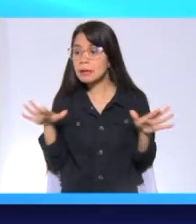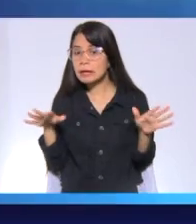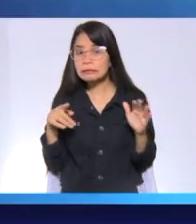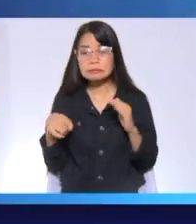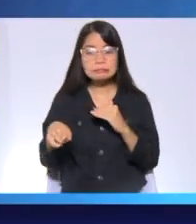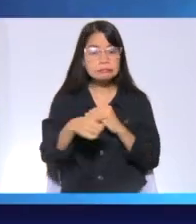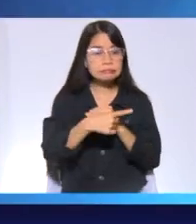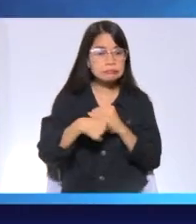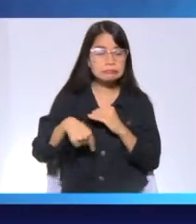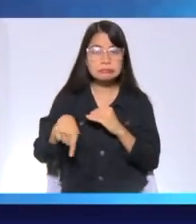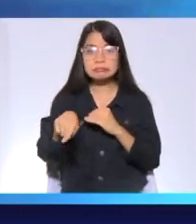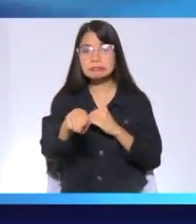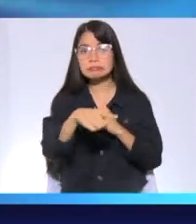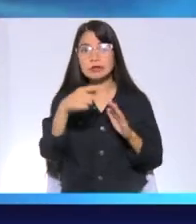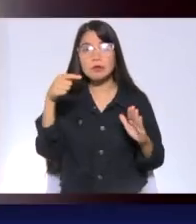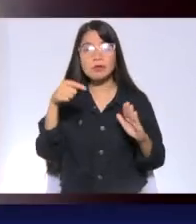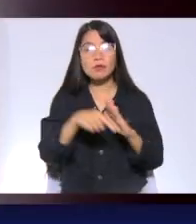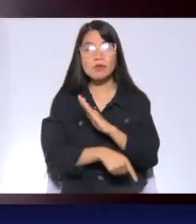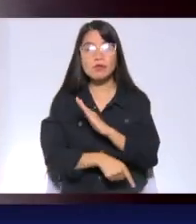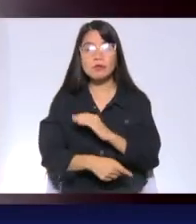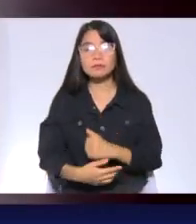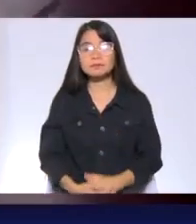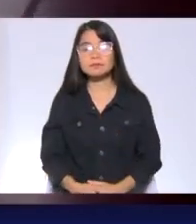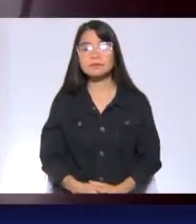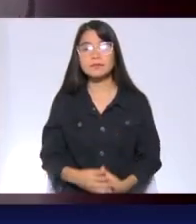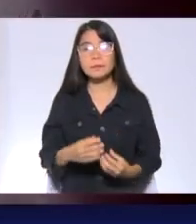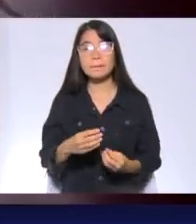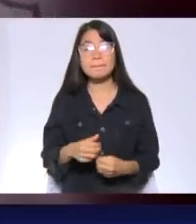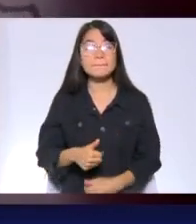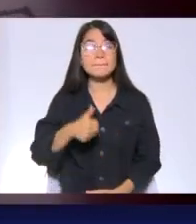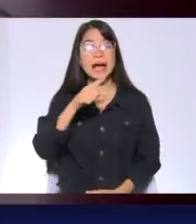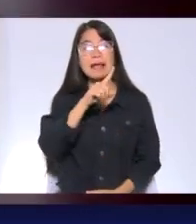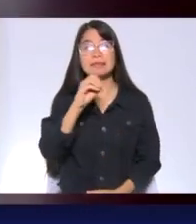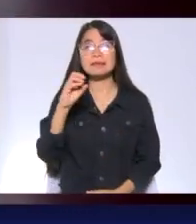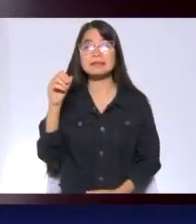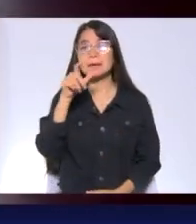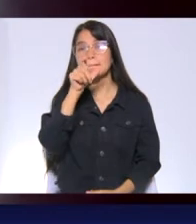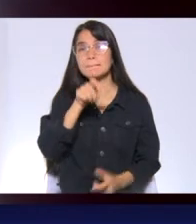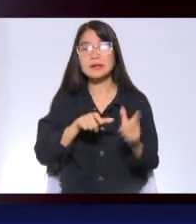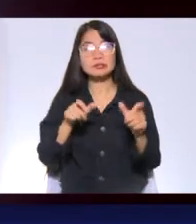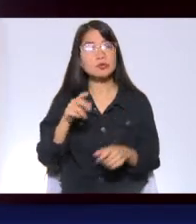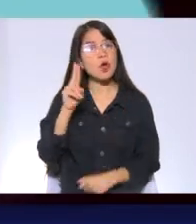desorientados. En su fondo hay restos de más de 100 cadáveres que nunca encontraron la salida.